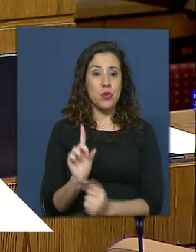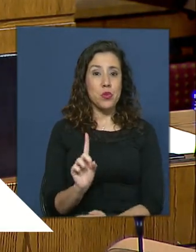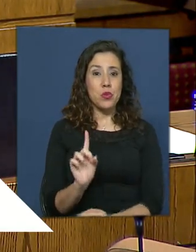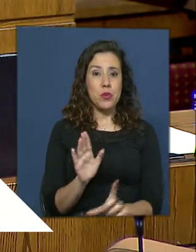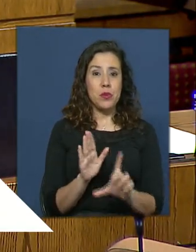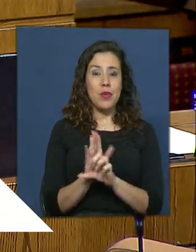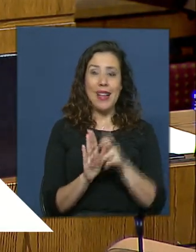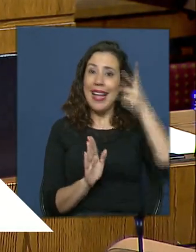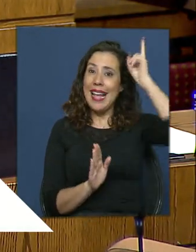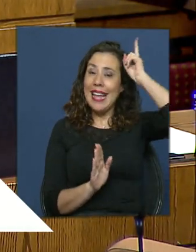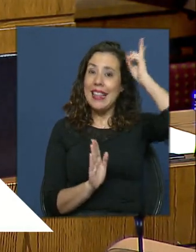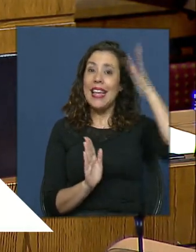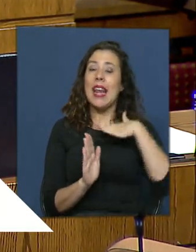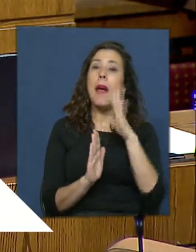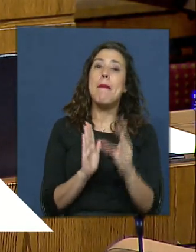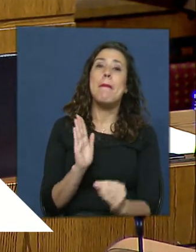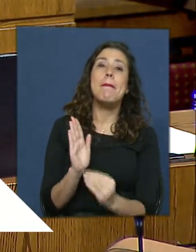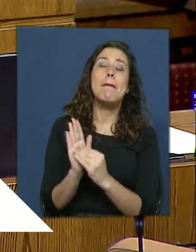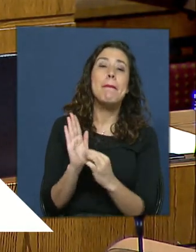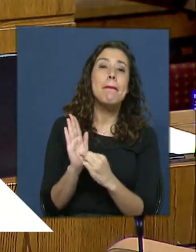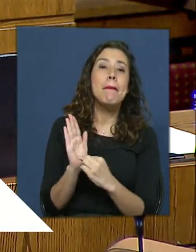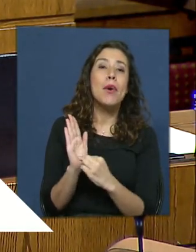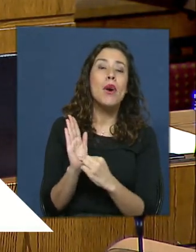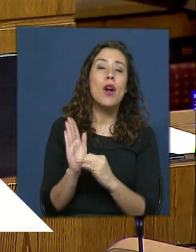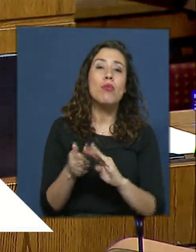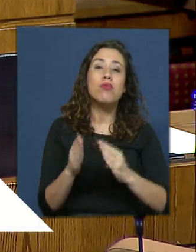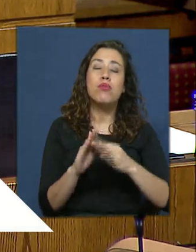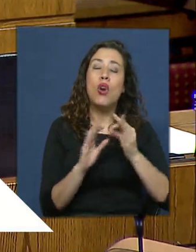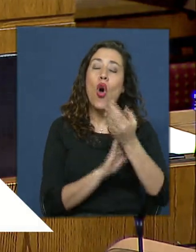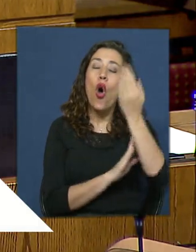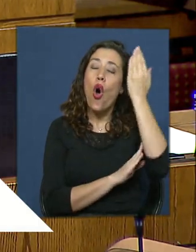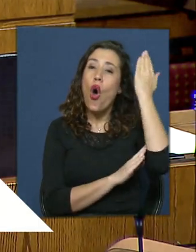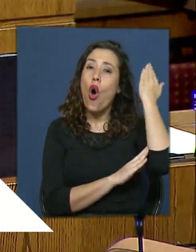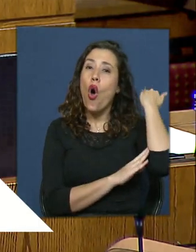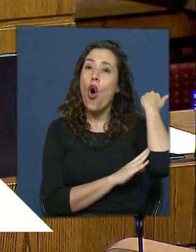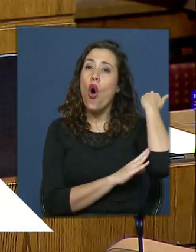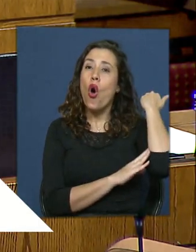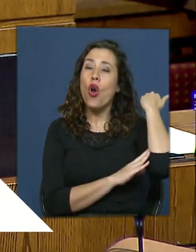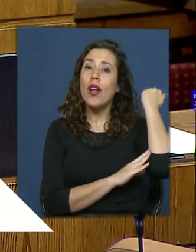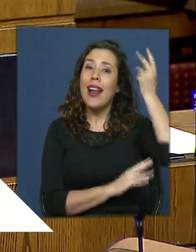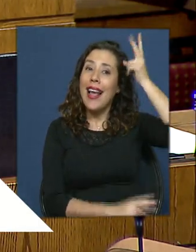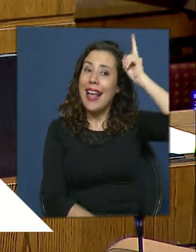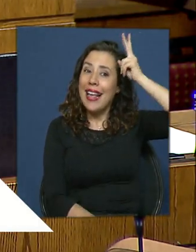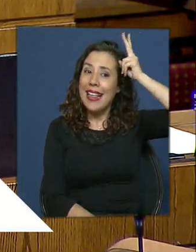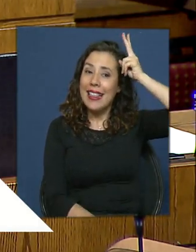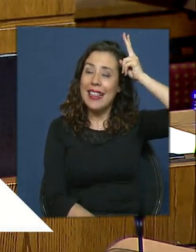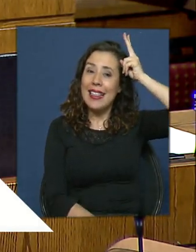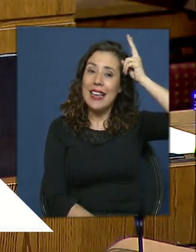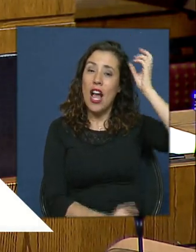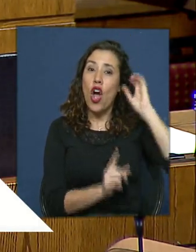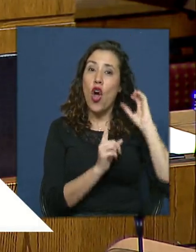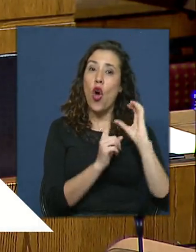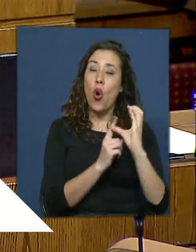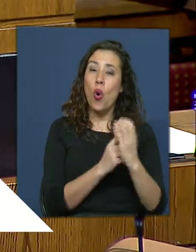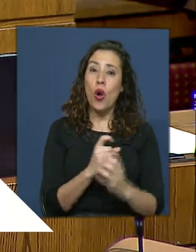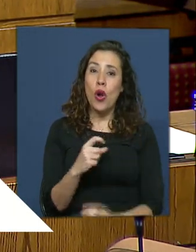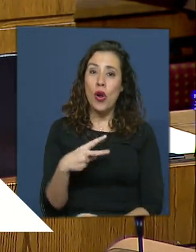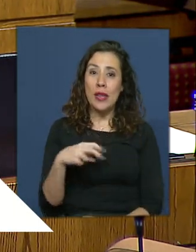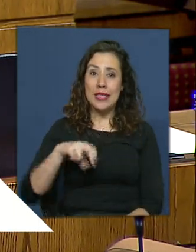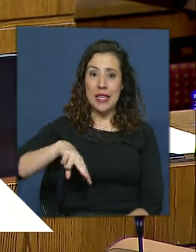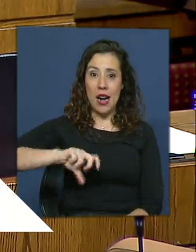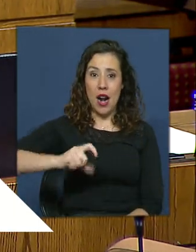ley indígena para incorporar dentro de los pueblos originarios, dentro de los pueblos indígenas, a la cultura